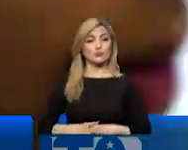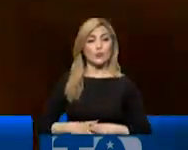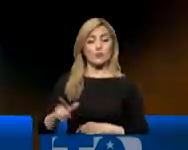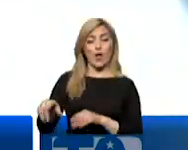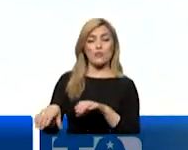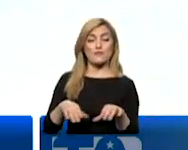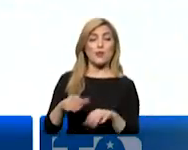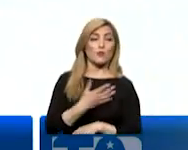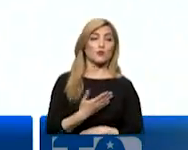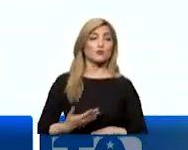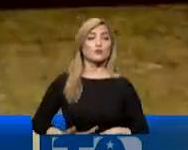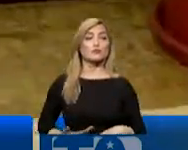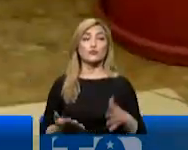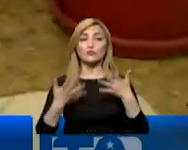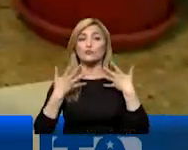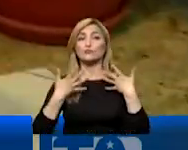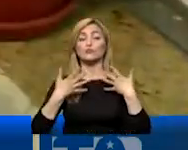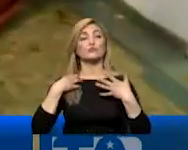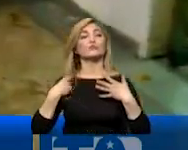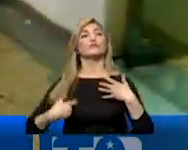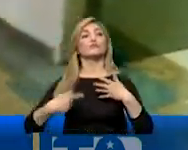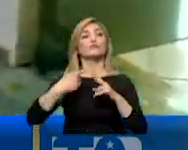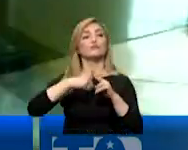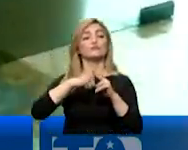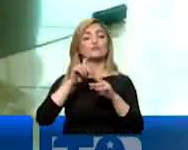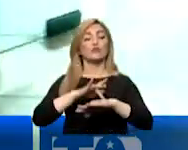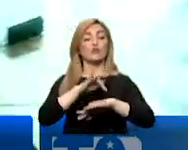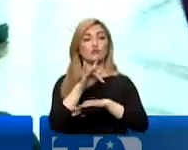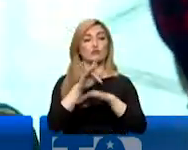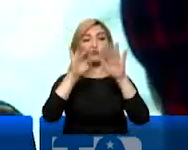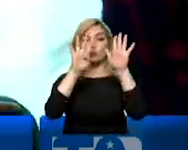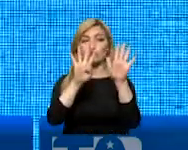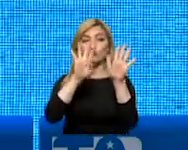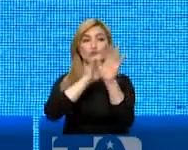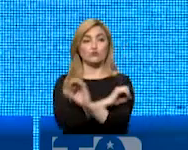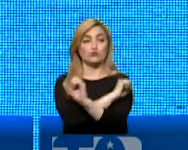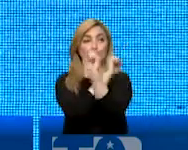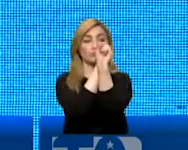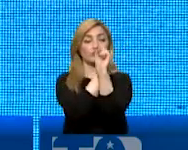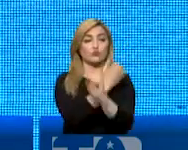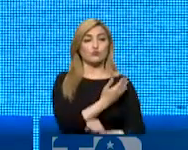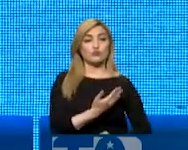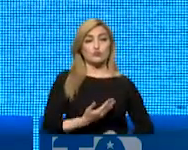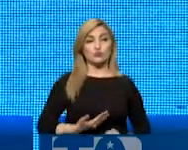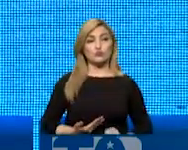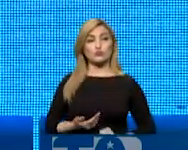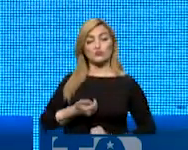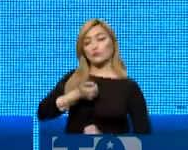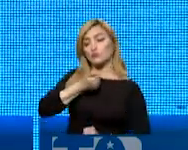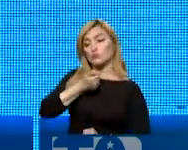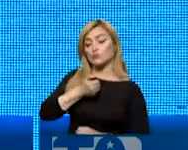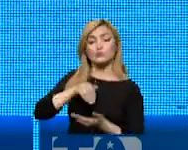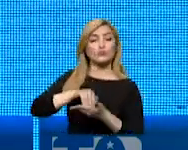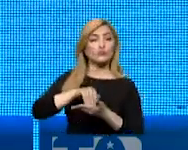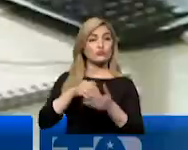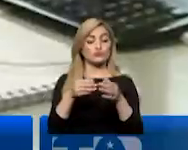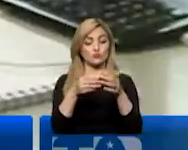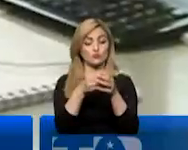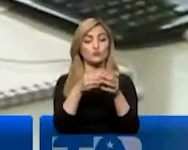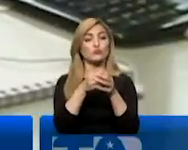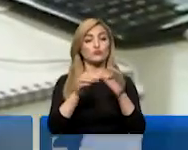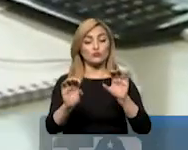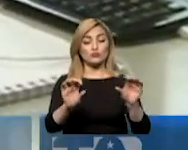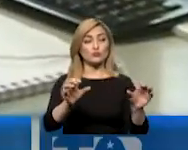Actividades presidenciales en Guayaquil empezaron temprano hoy. A las 9 de la mañana, el primer mandatario fue entrevistado por miembros de la Asociación